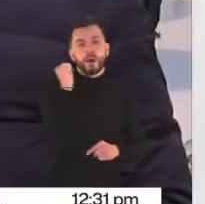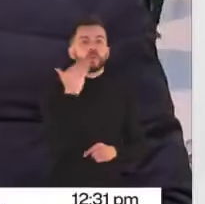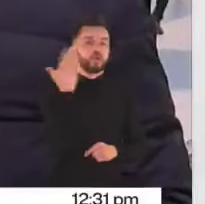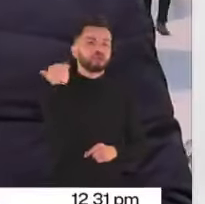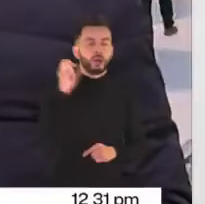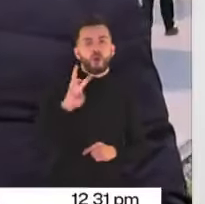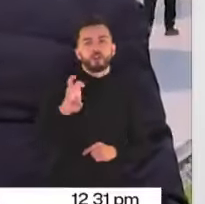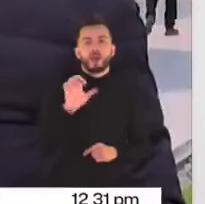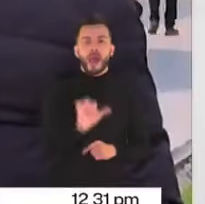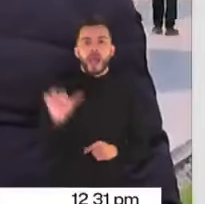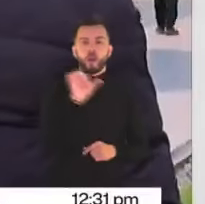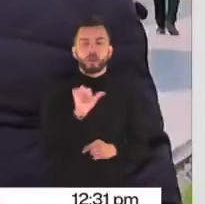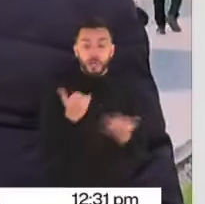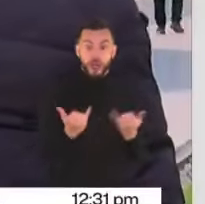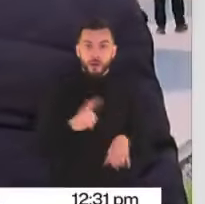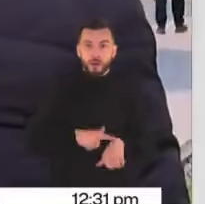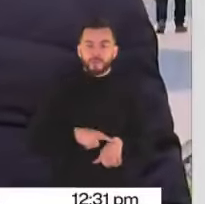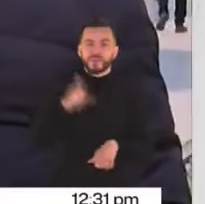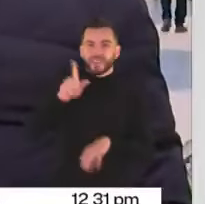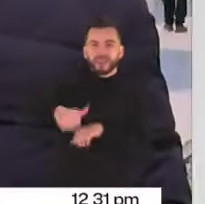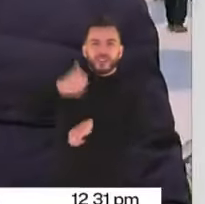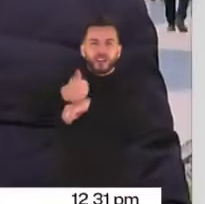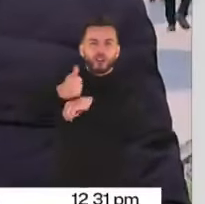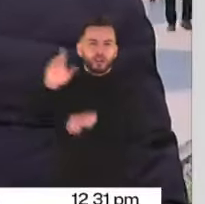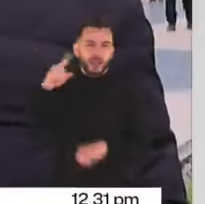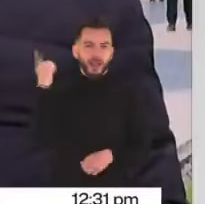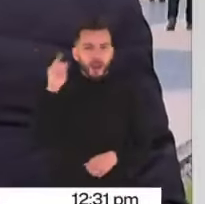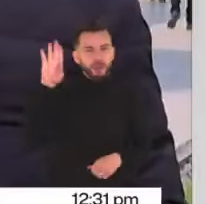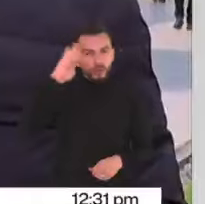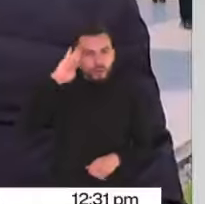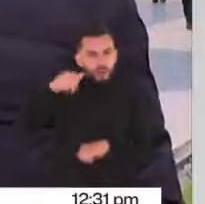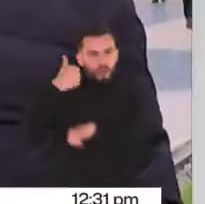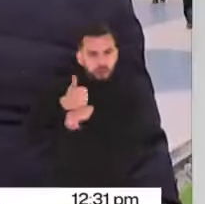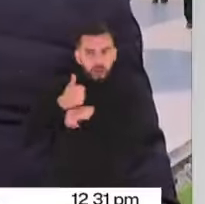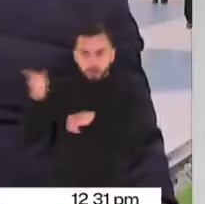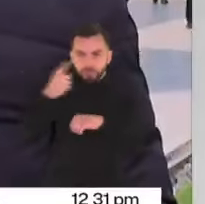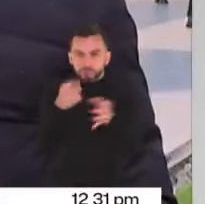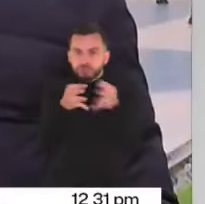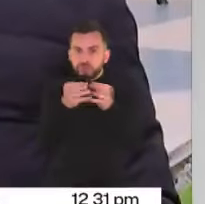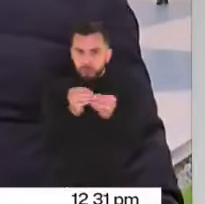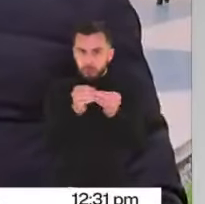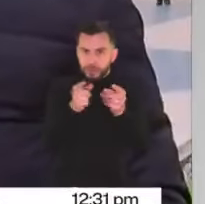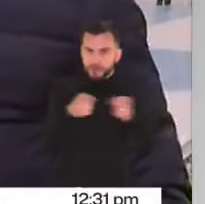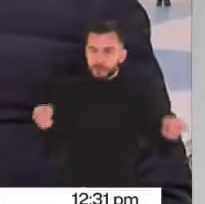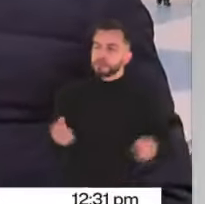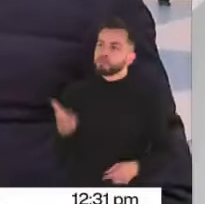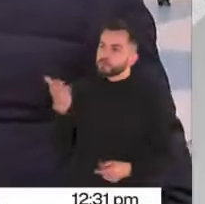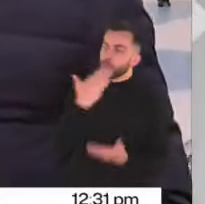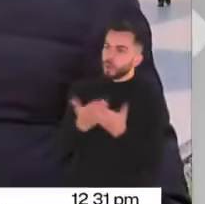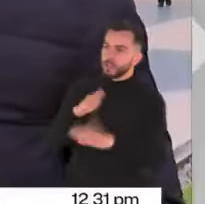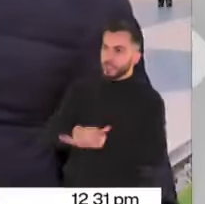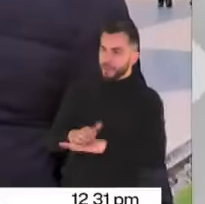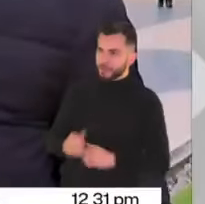de agosto. A esta hora, el director general de la policía entrega detalles. Jason, buenas tardes, adelante.